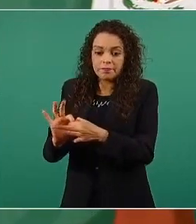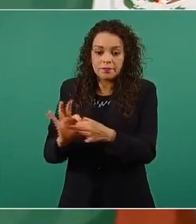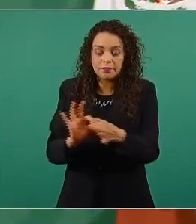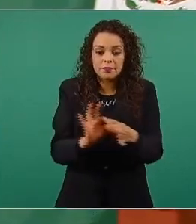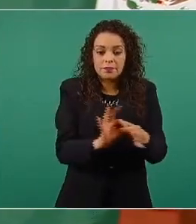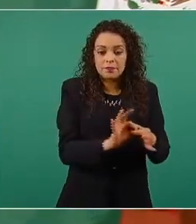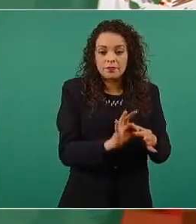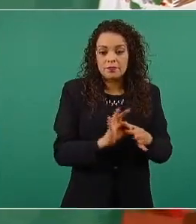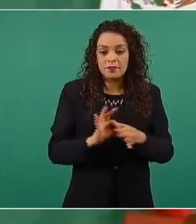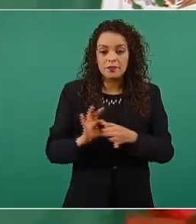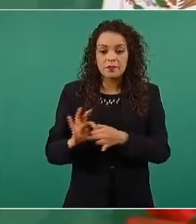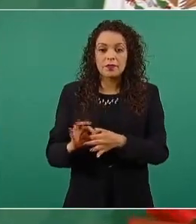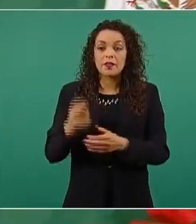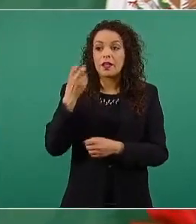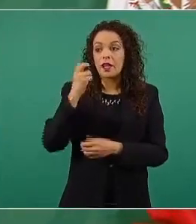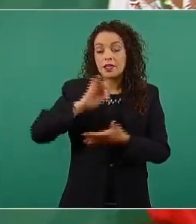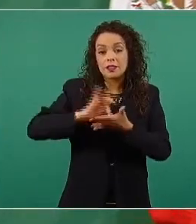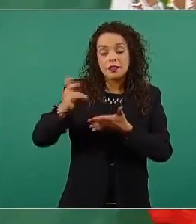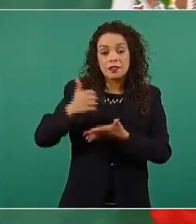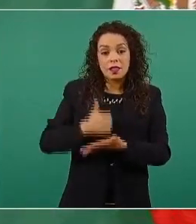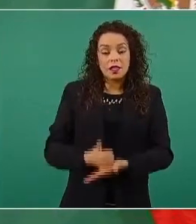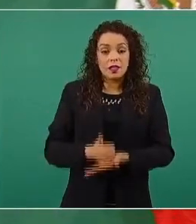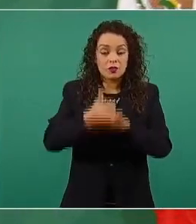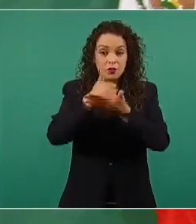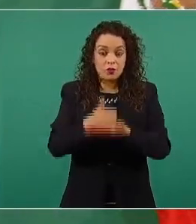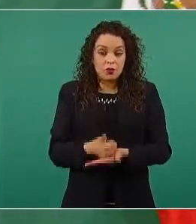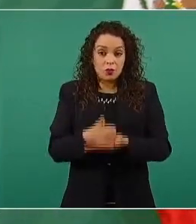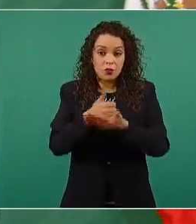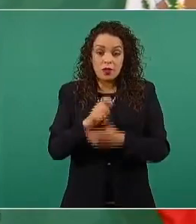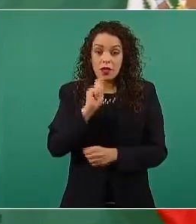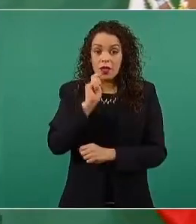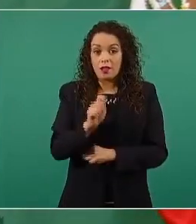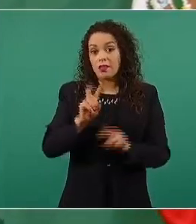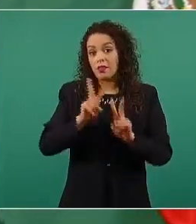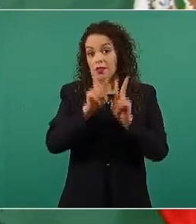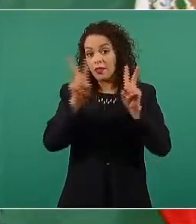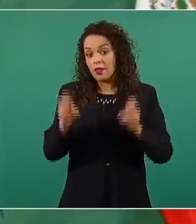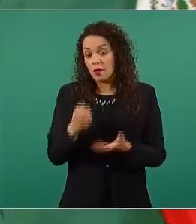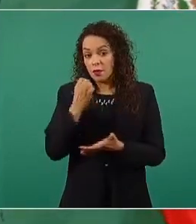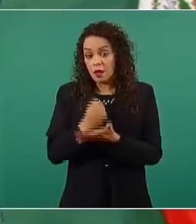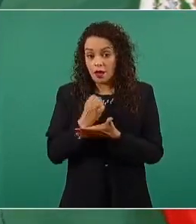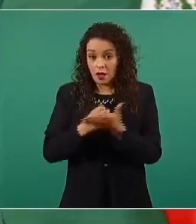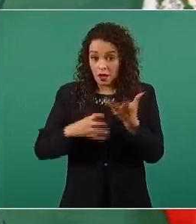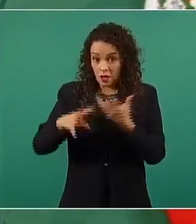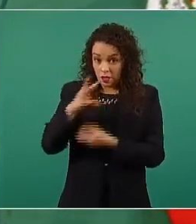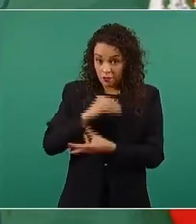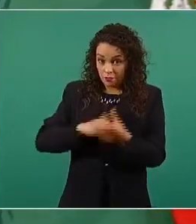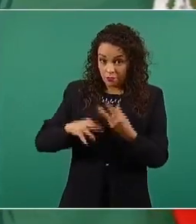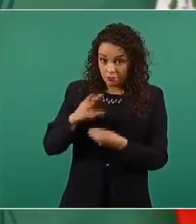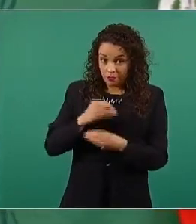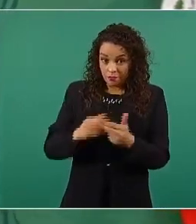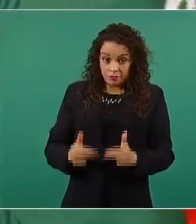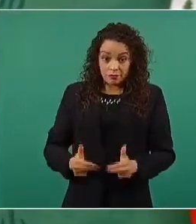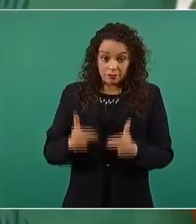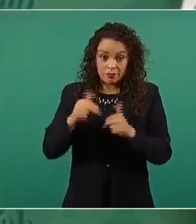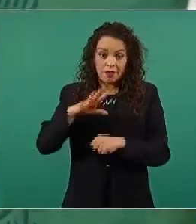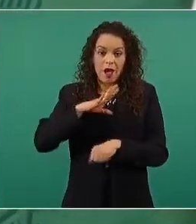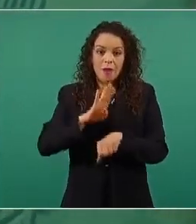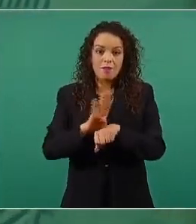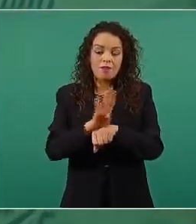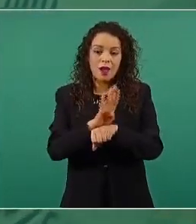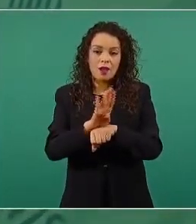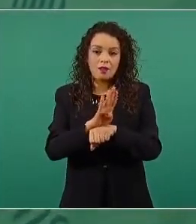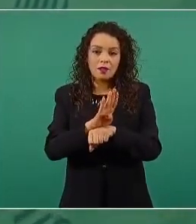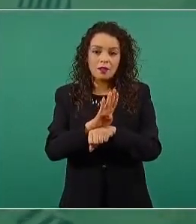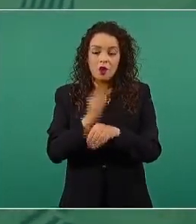Y esto hace que nuestra economía tenga una ventaja